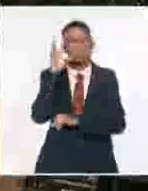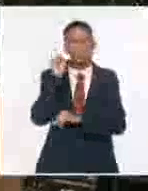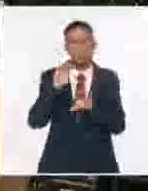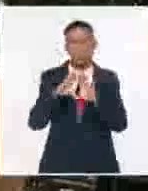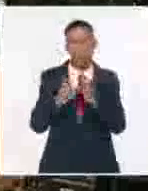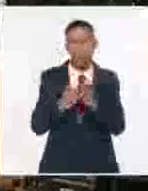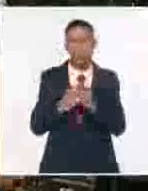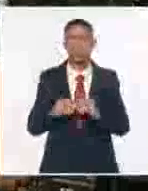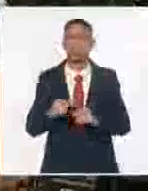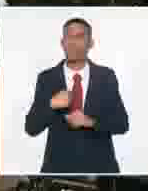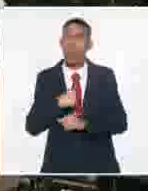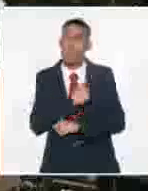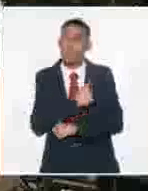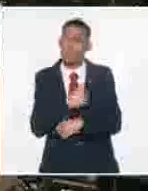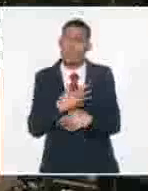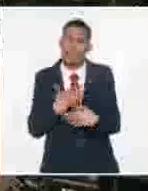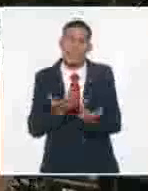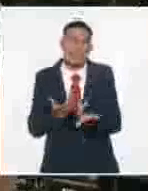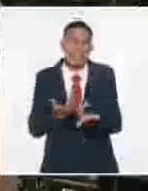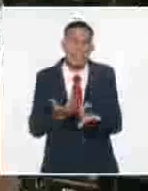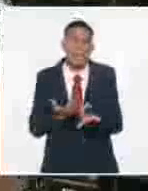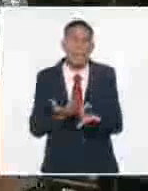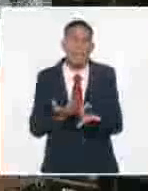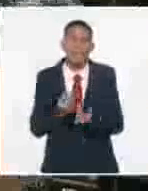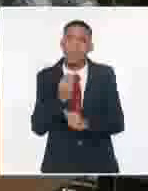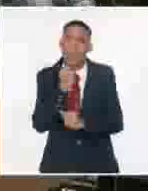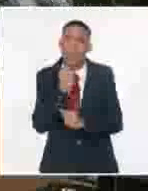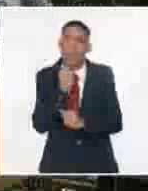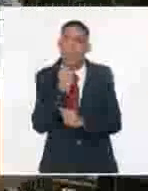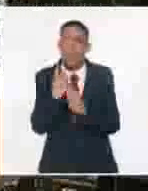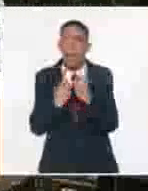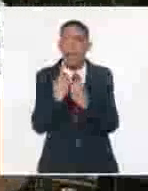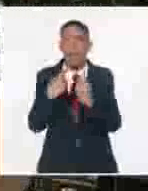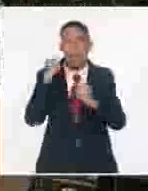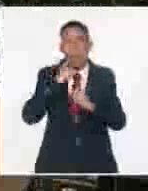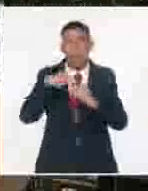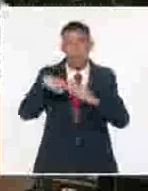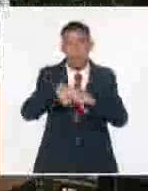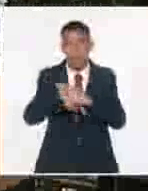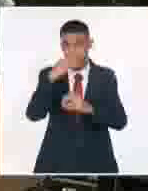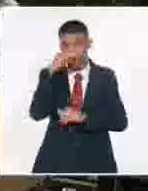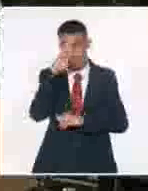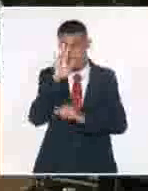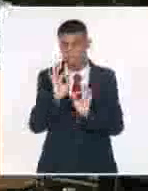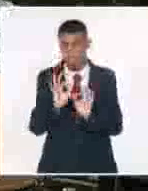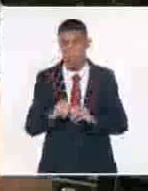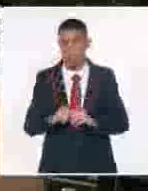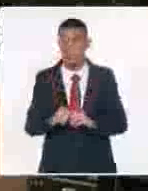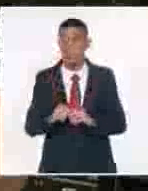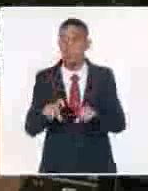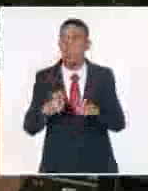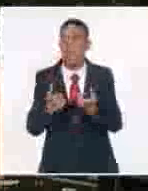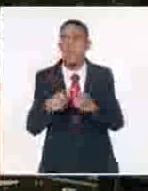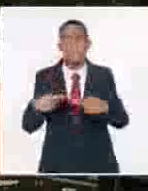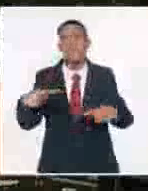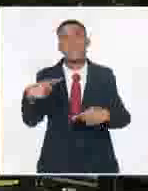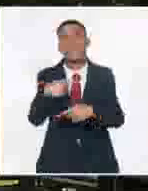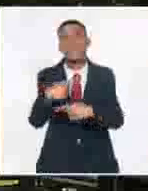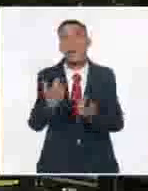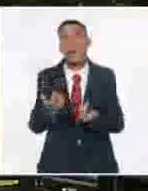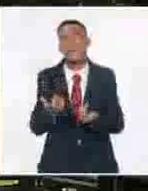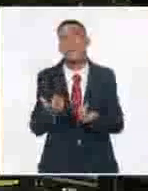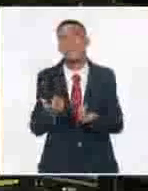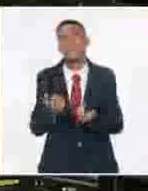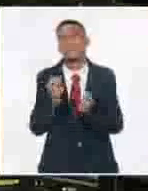pregunta, pero quisiera, quizás si puedo ahondar un poco, Cuba, cuáles son los principales elementos, las